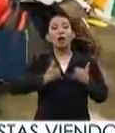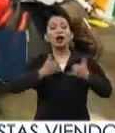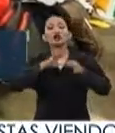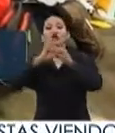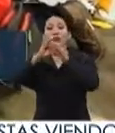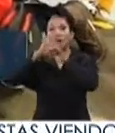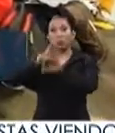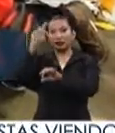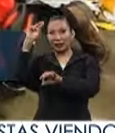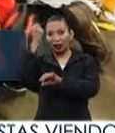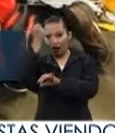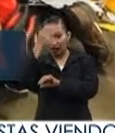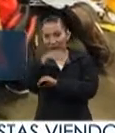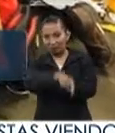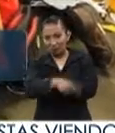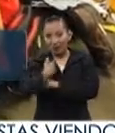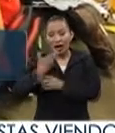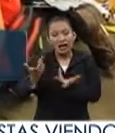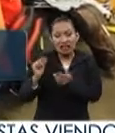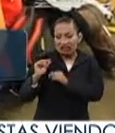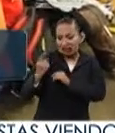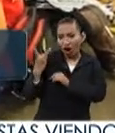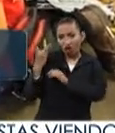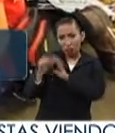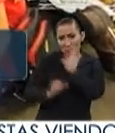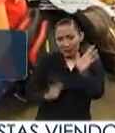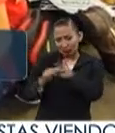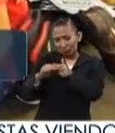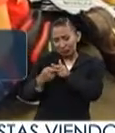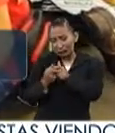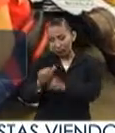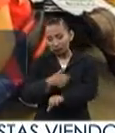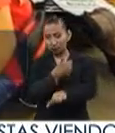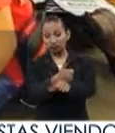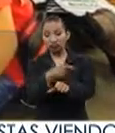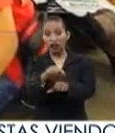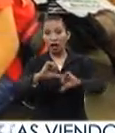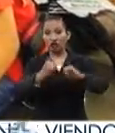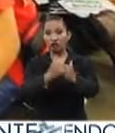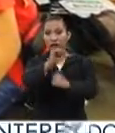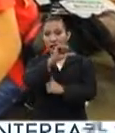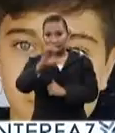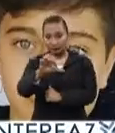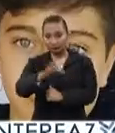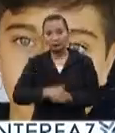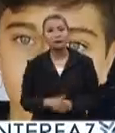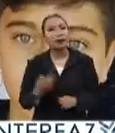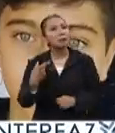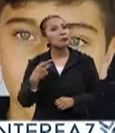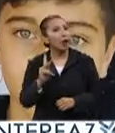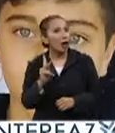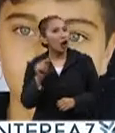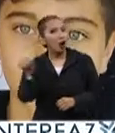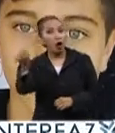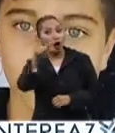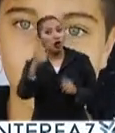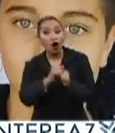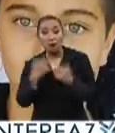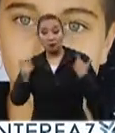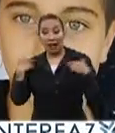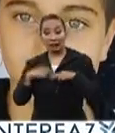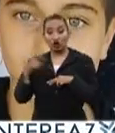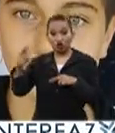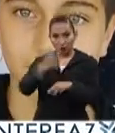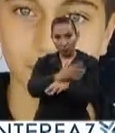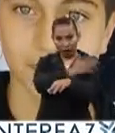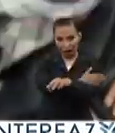Jóvenes Unidos por la Tecnología y tiene apenas 8 meses que se constituyó como una asociación civil. Sin embargo, él junto con un maestro